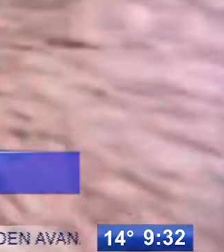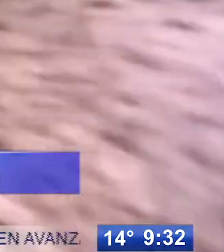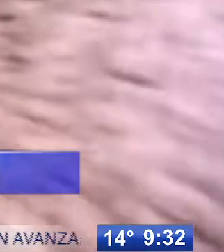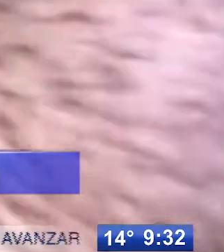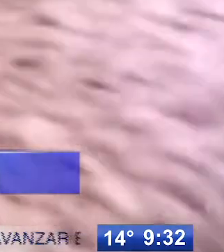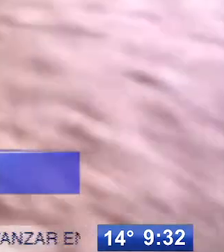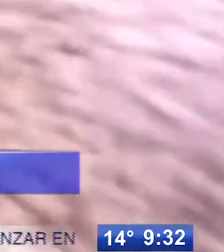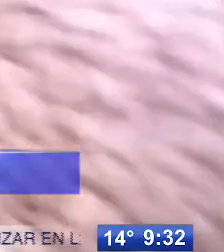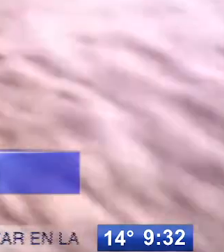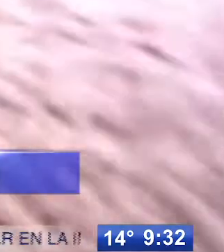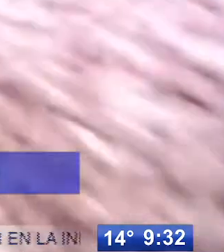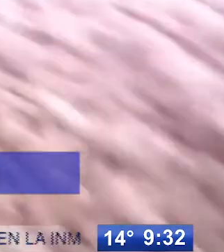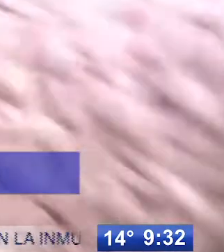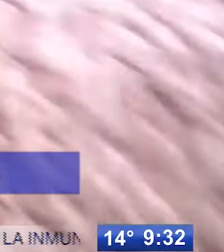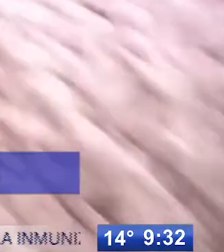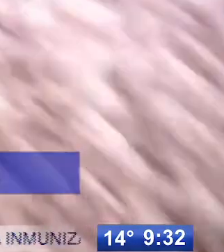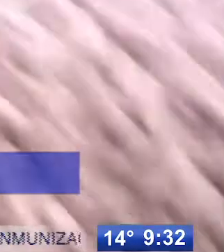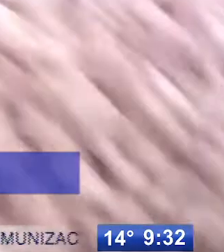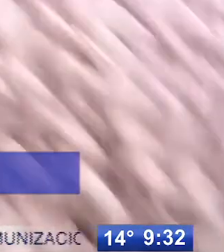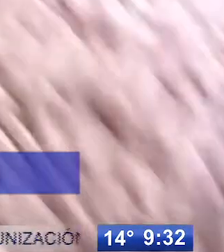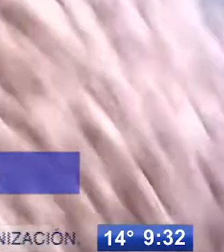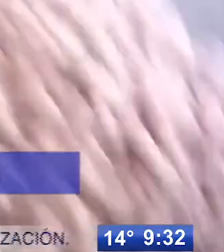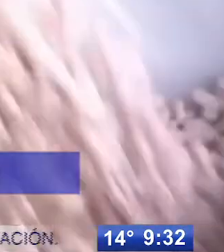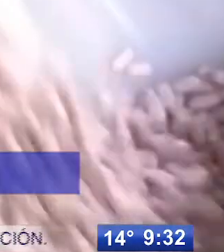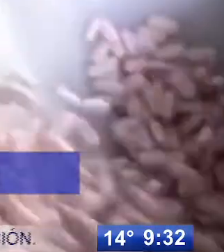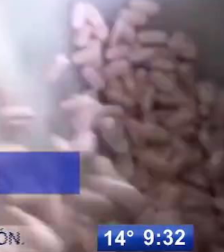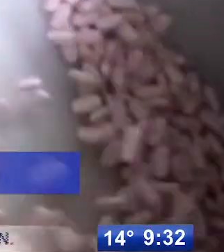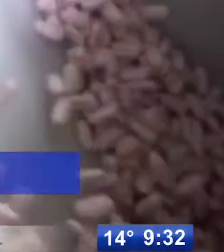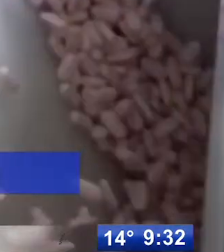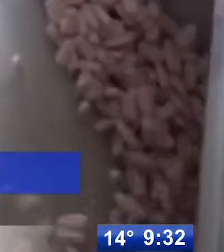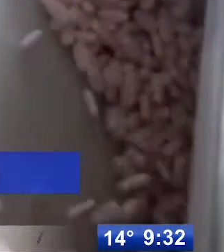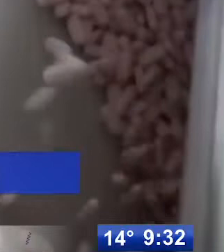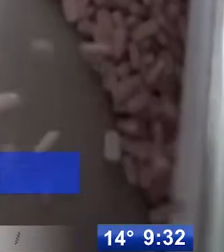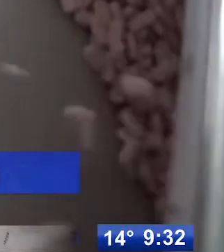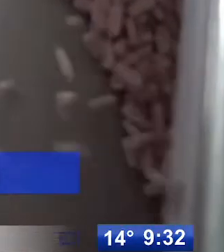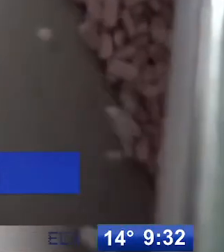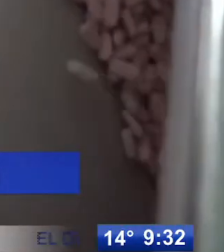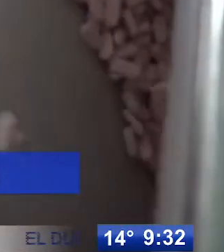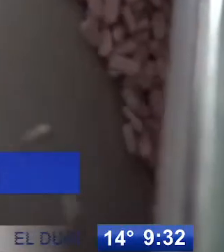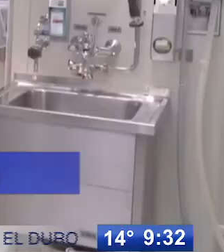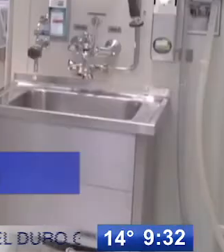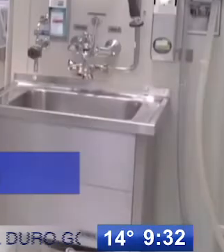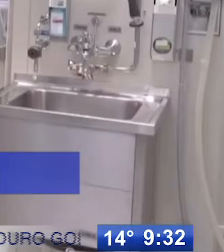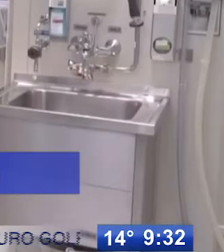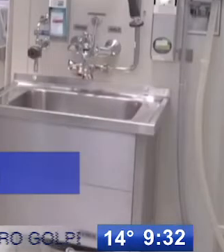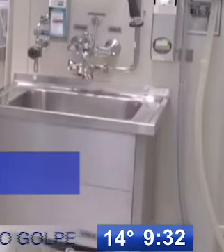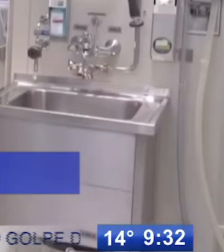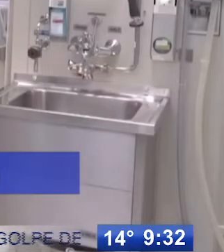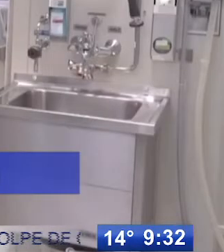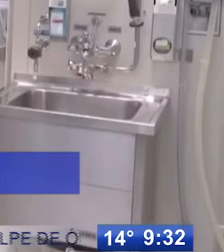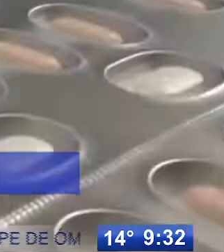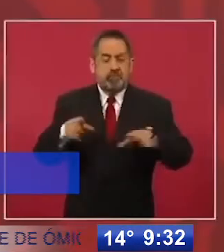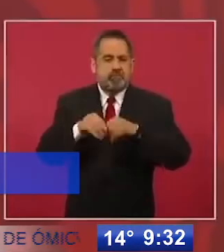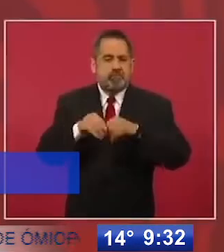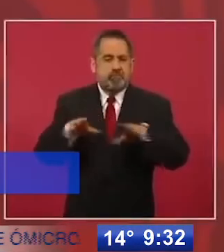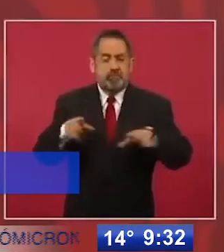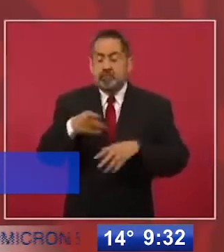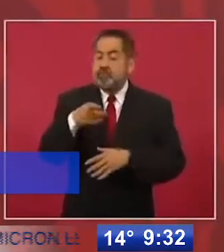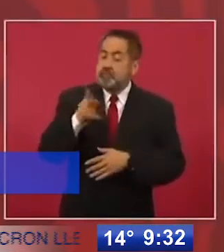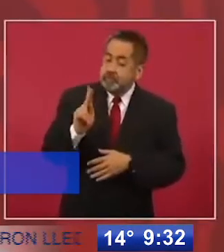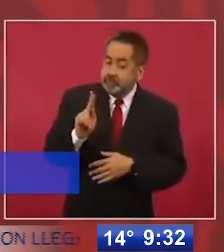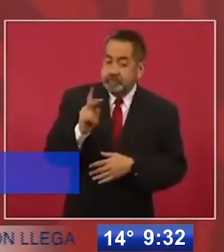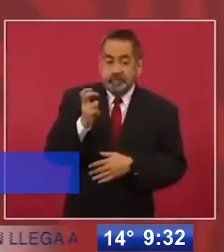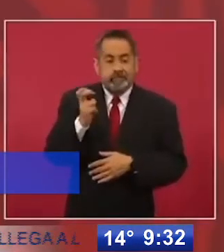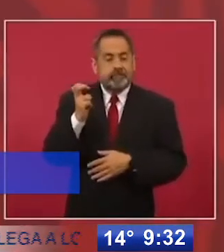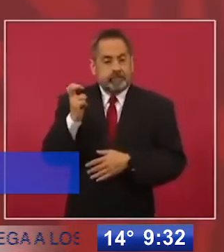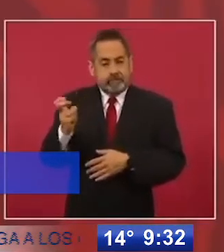la semana del 23 de diciembre del 2021 cuando se tuvo intercambio de información técnica con otras agencias regulatorias